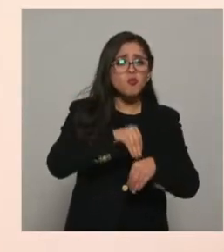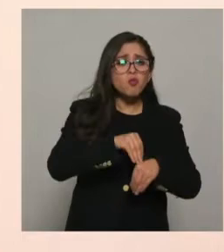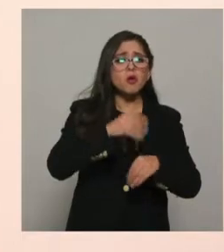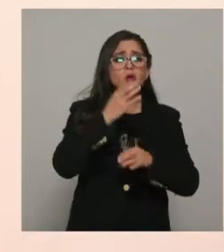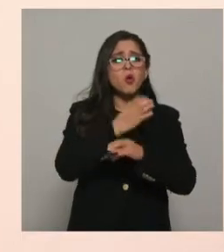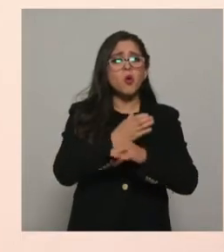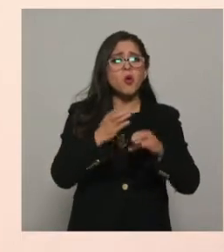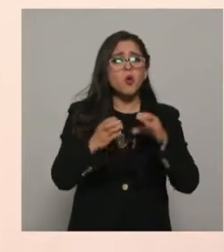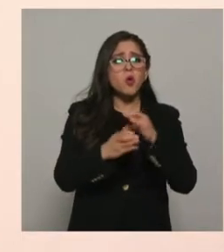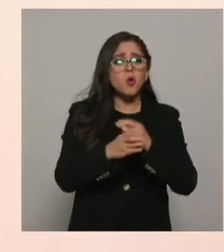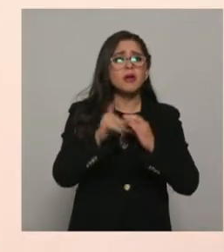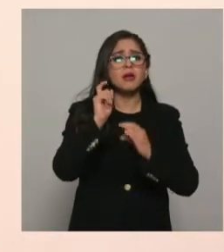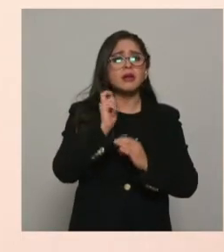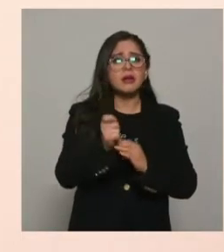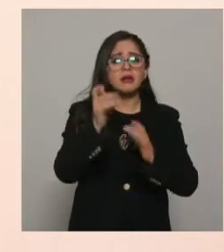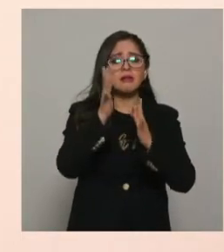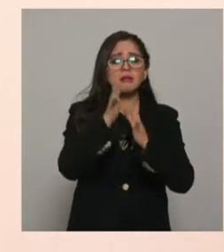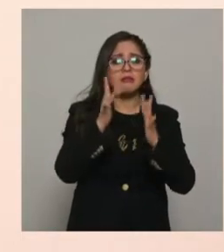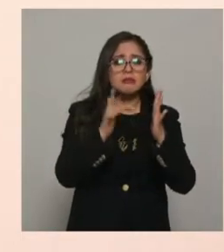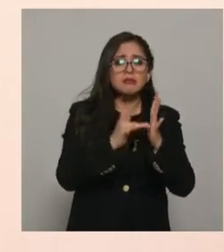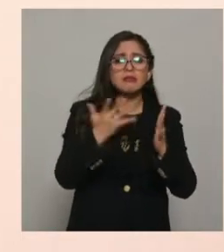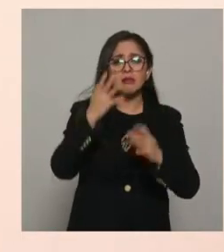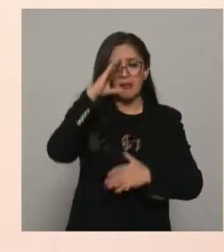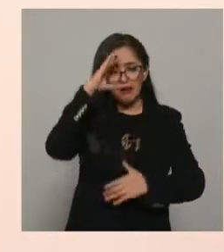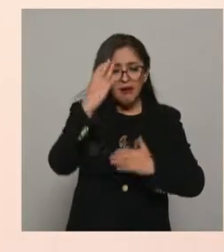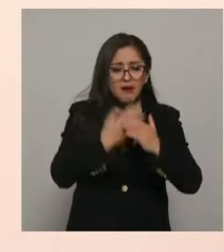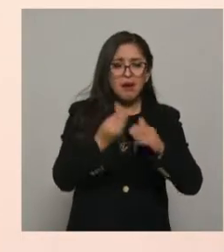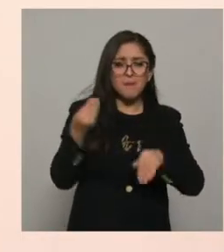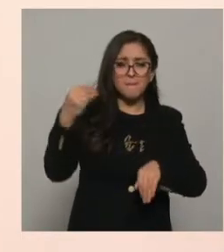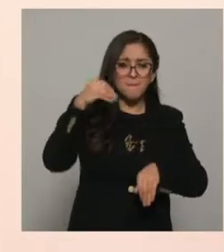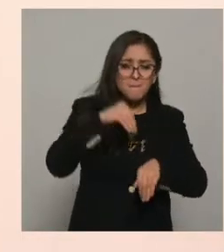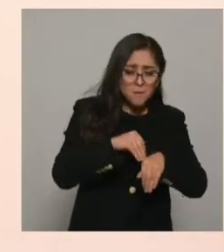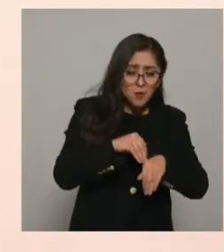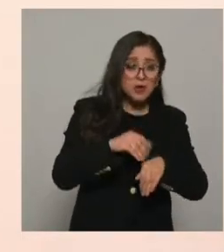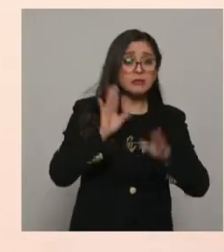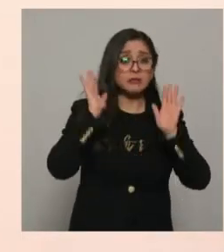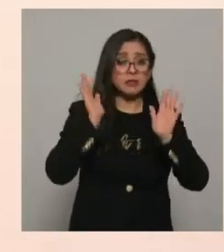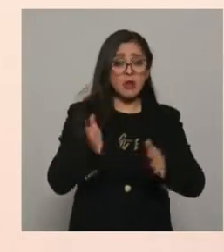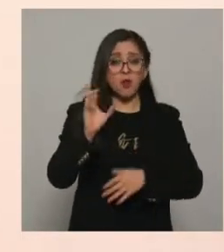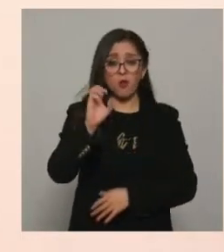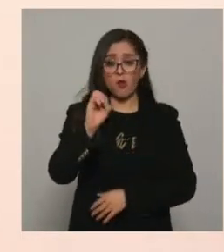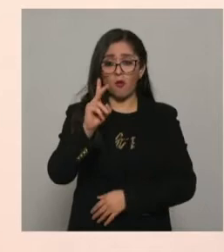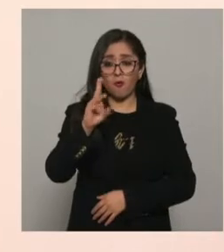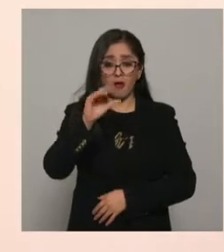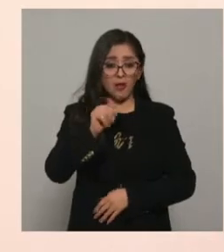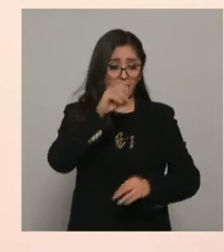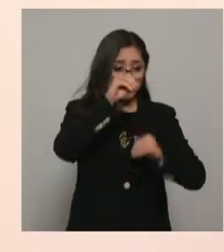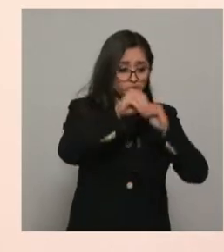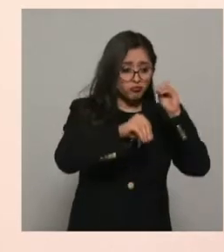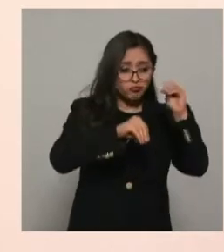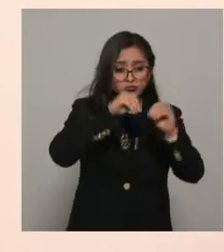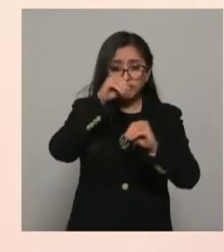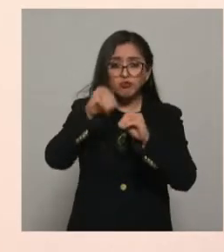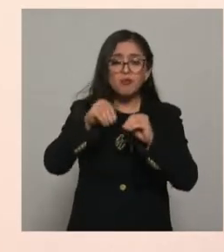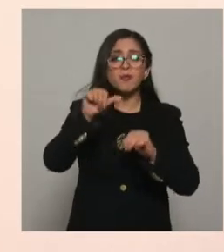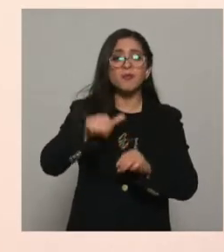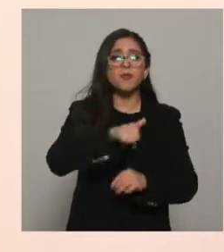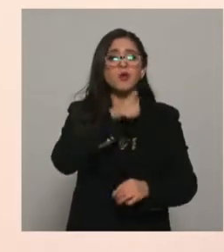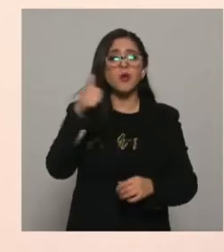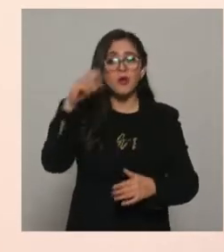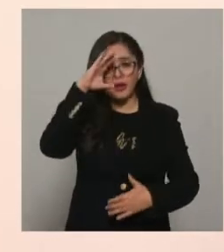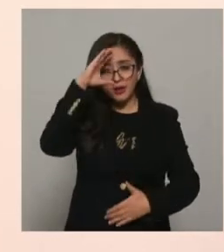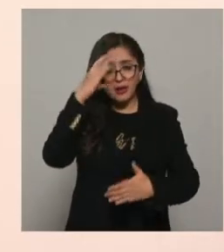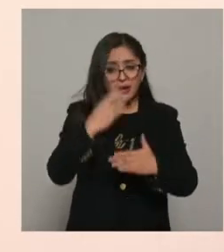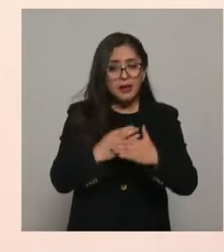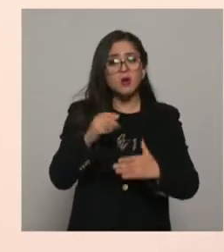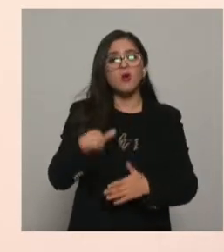cristianos. Entonces se monta la ofrenda y se agregan algunos elementos cristianos y algunos guisos que